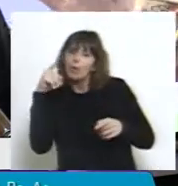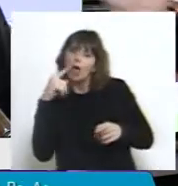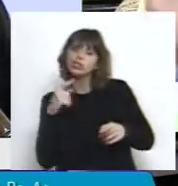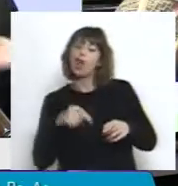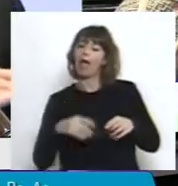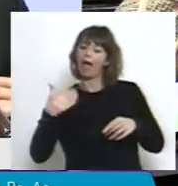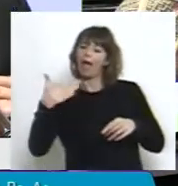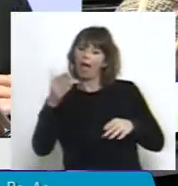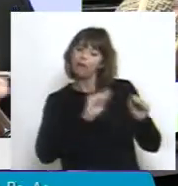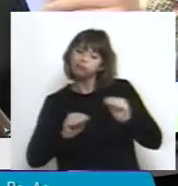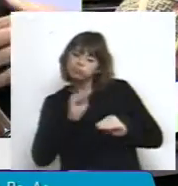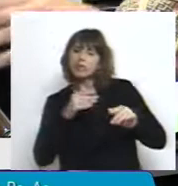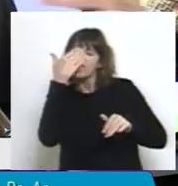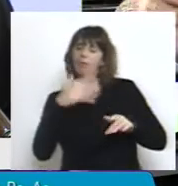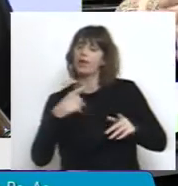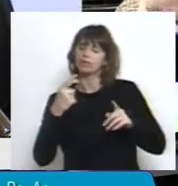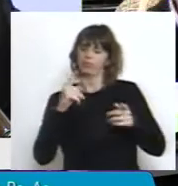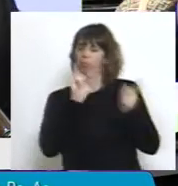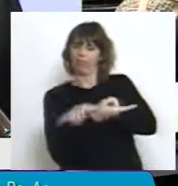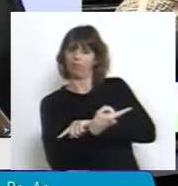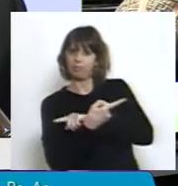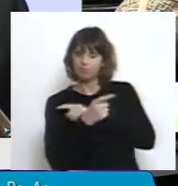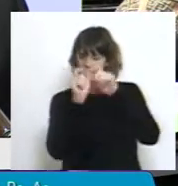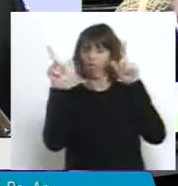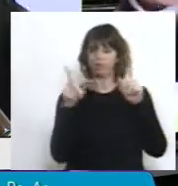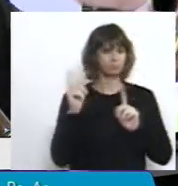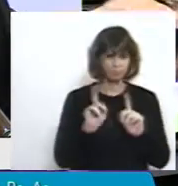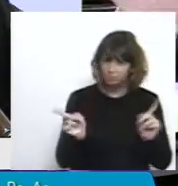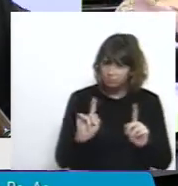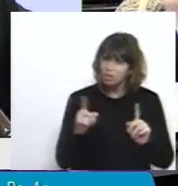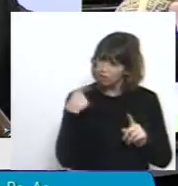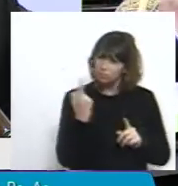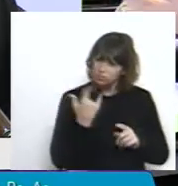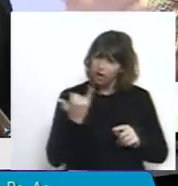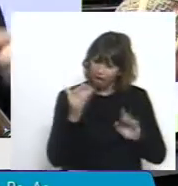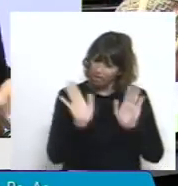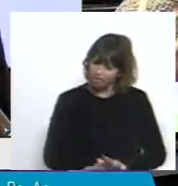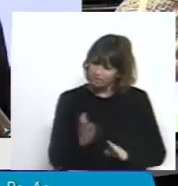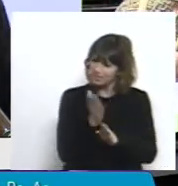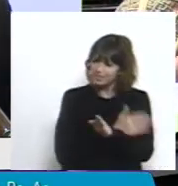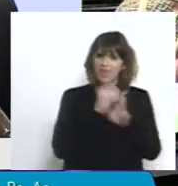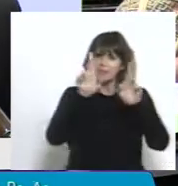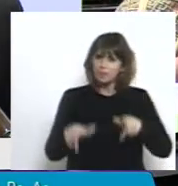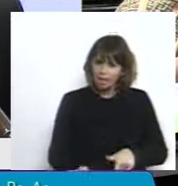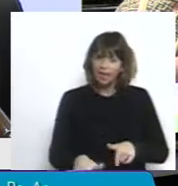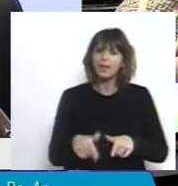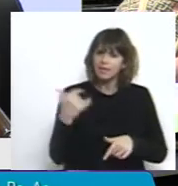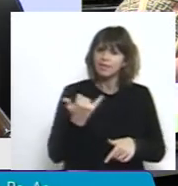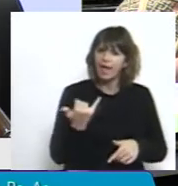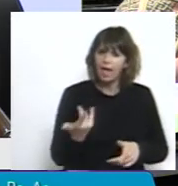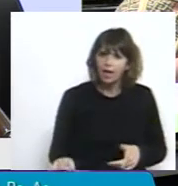así como no hay un ajuste y estamos dispuestos a bancarnos un déficit razonable con tal de sostener el mercado interno, no hay ningún